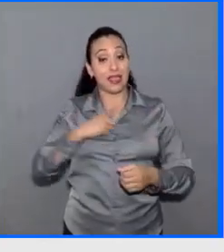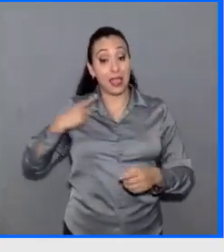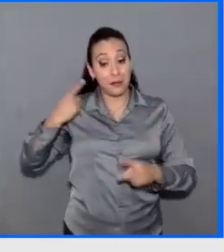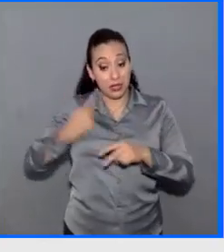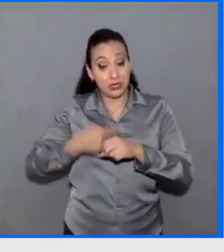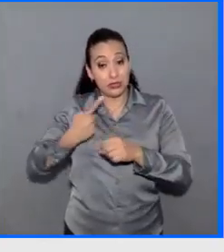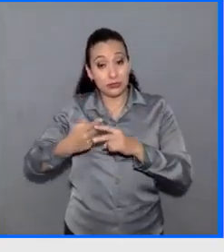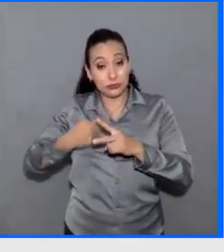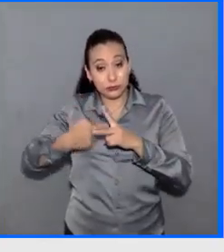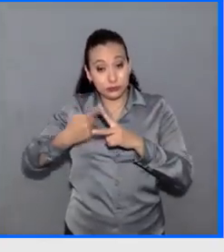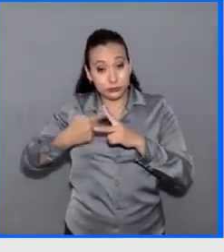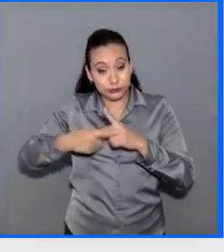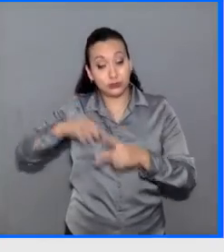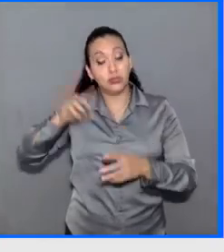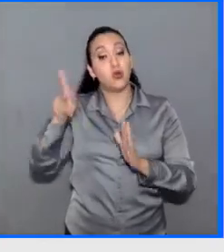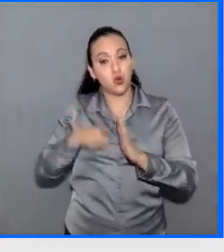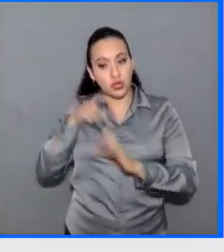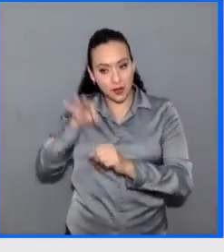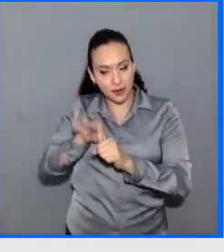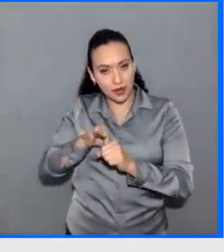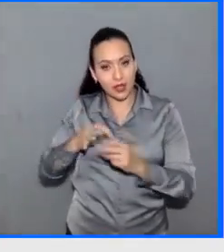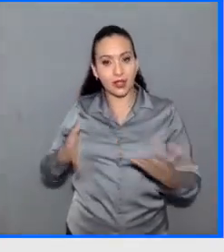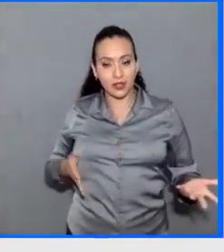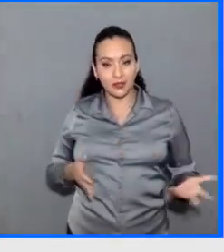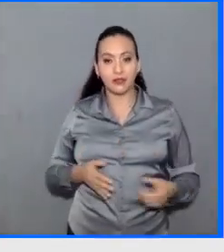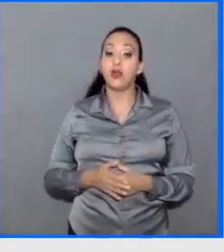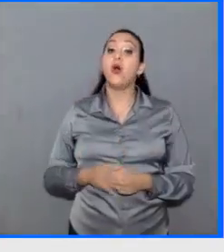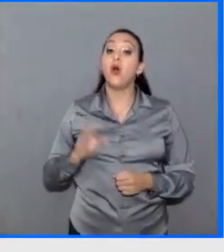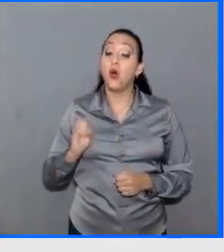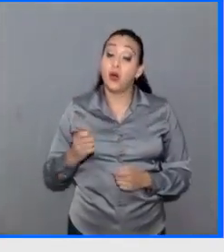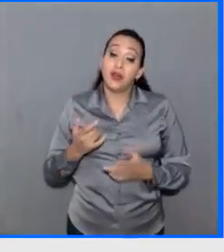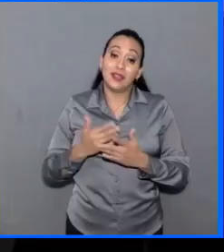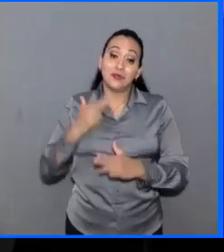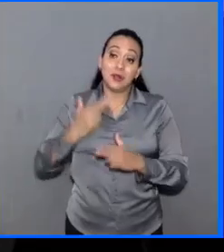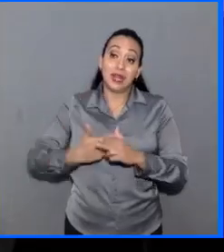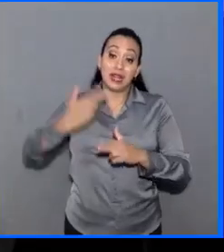caso, postergar dicha elección hasta el año 2027.